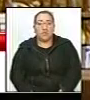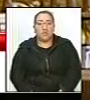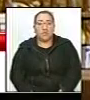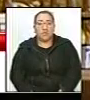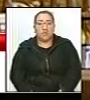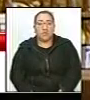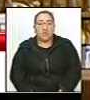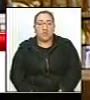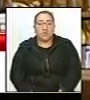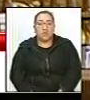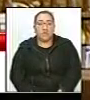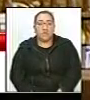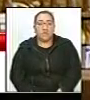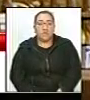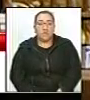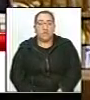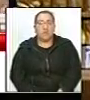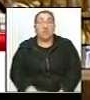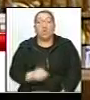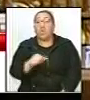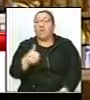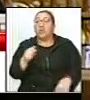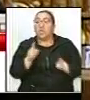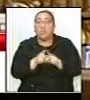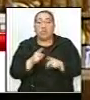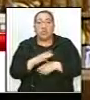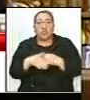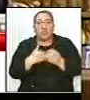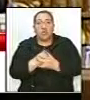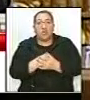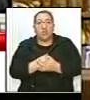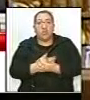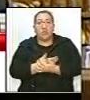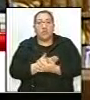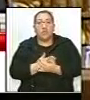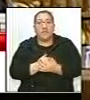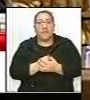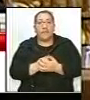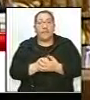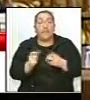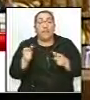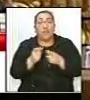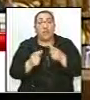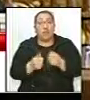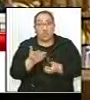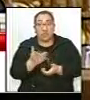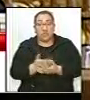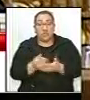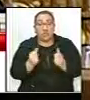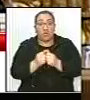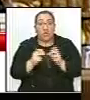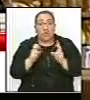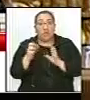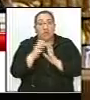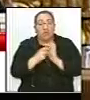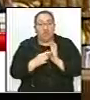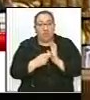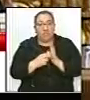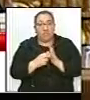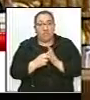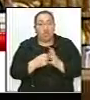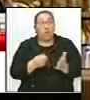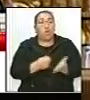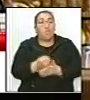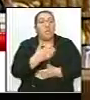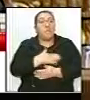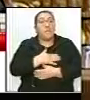Otro tema era, y esto es una pregunta que la verdad está en varias de las intervenciones de los señores congresistas, era el tema del programa Compras Mi